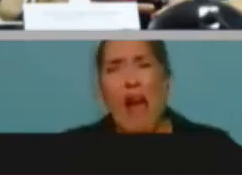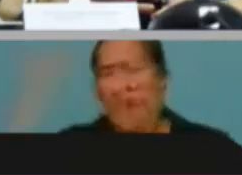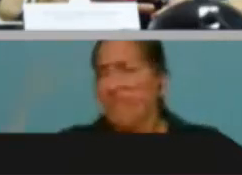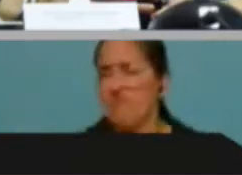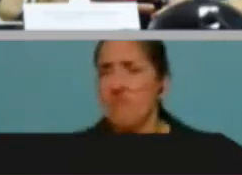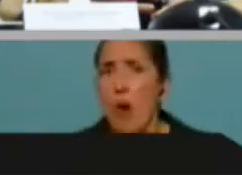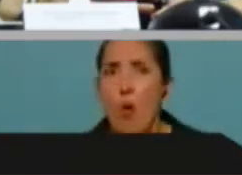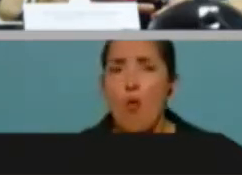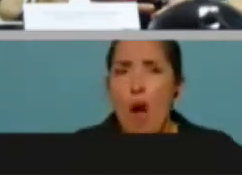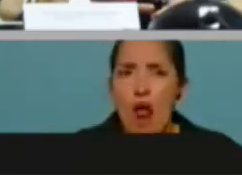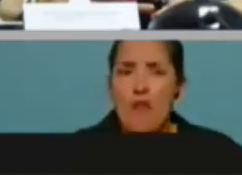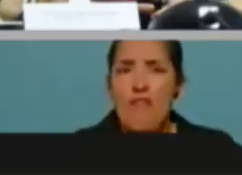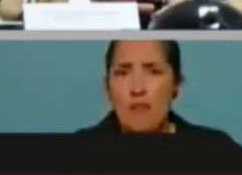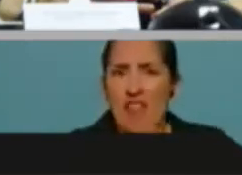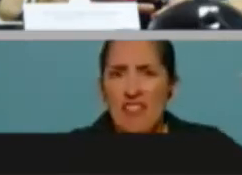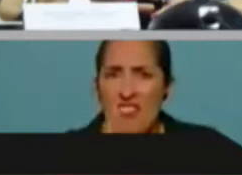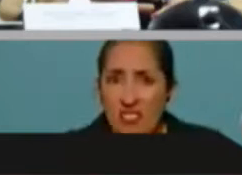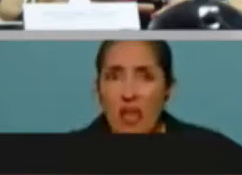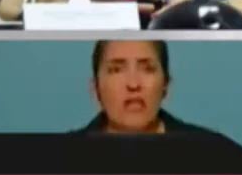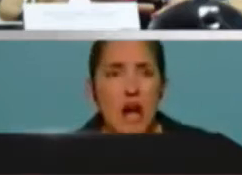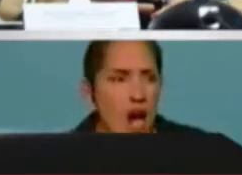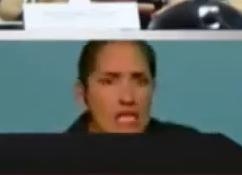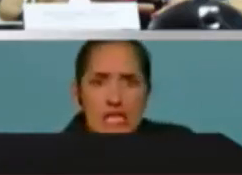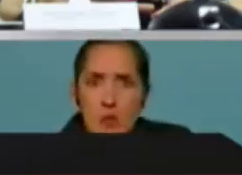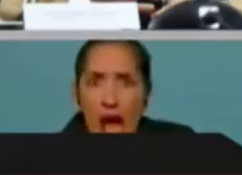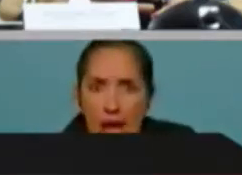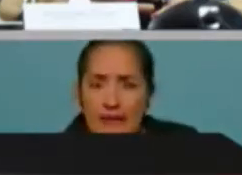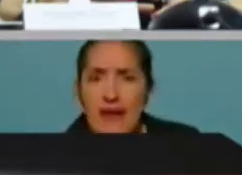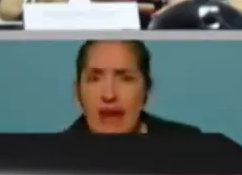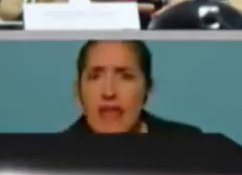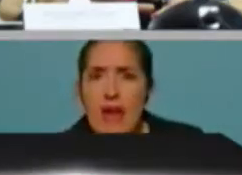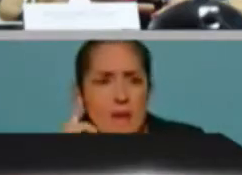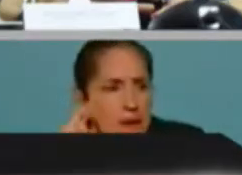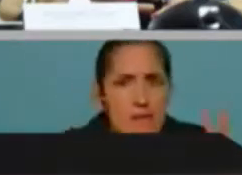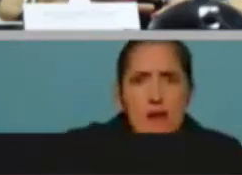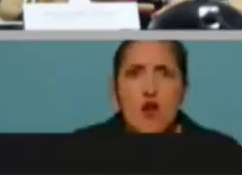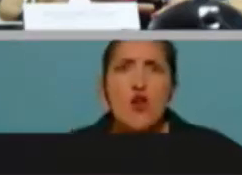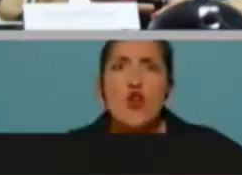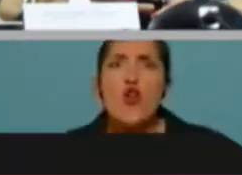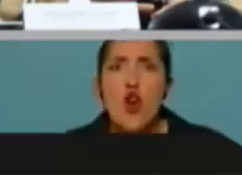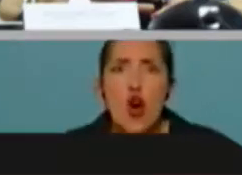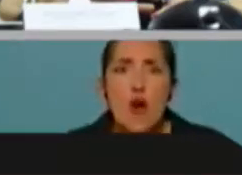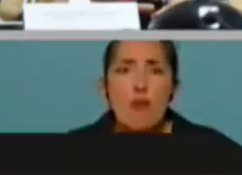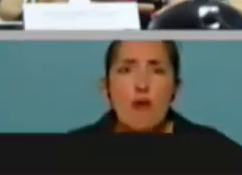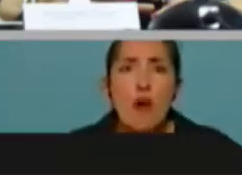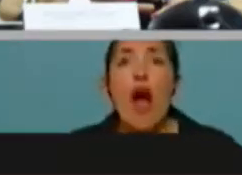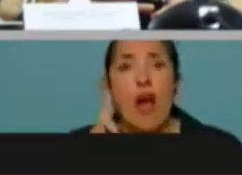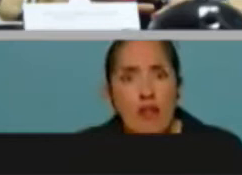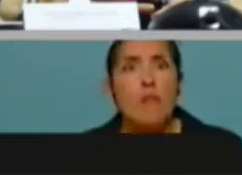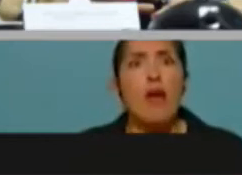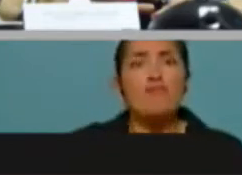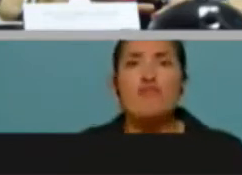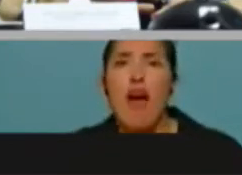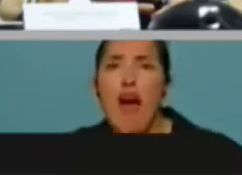la recuperación de las otras empresas que habían sido las que se afectaron fuertemente por el modelo económico que se impuso durante